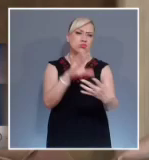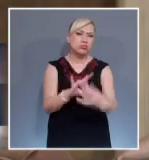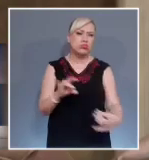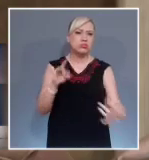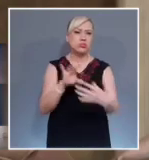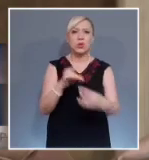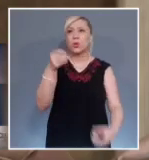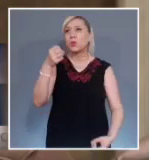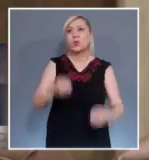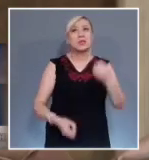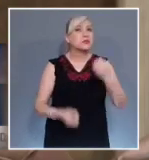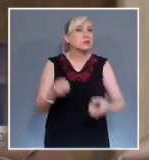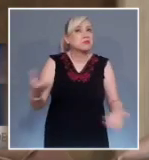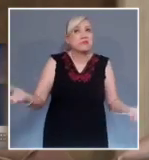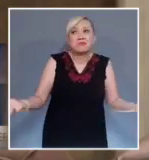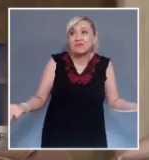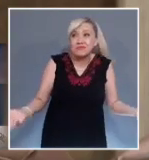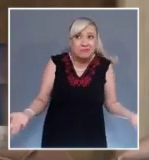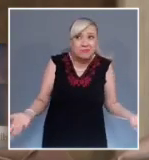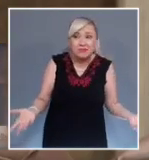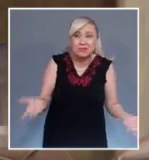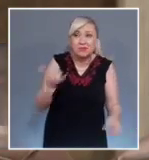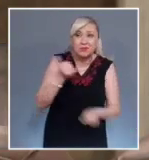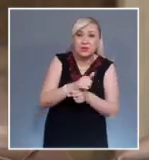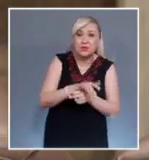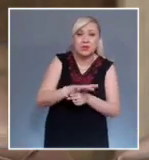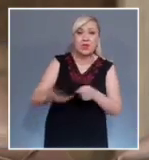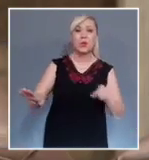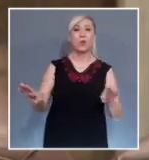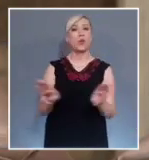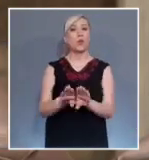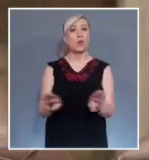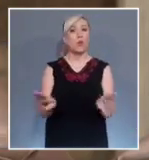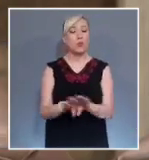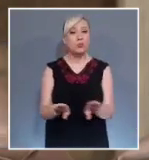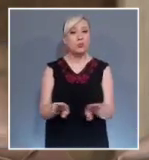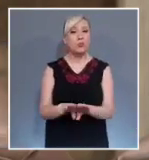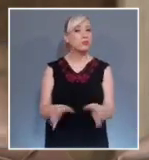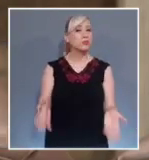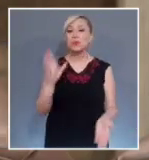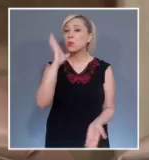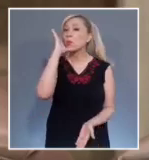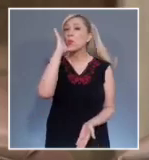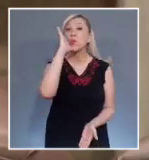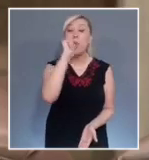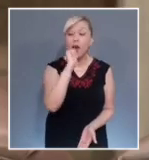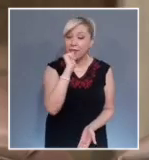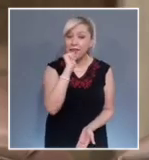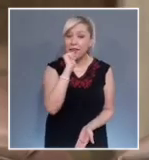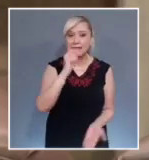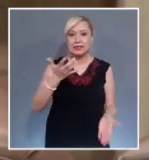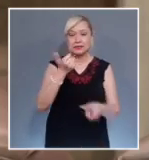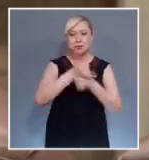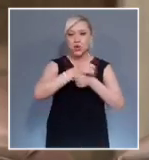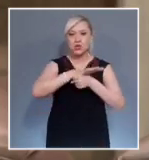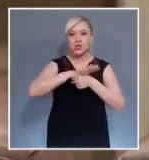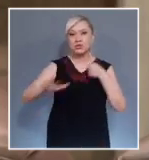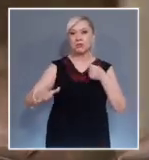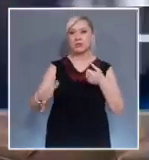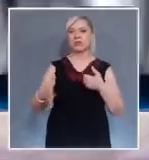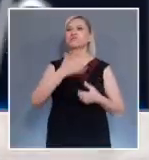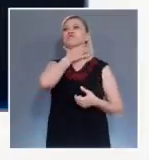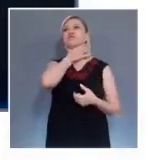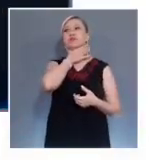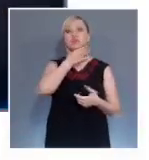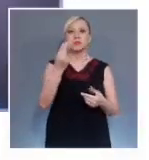y no va a haber jueces que alcancen a cómo se ve la estadística judicial no va a haber jueces poder informativo Juan Carlos González